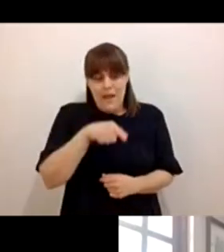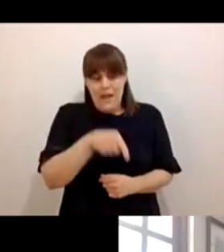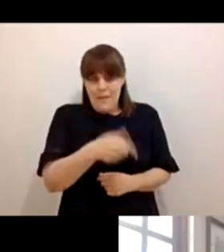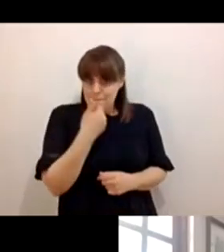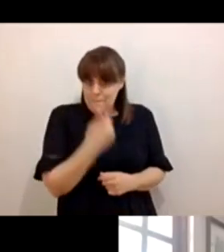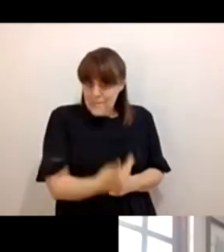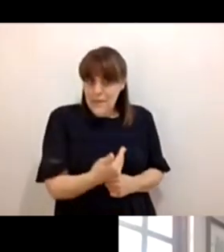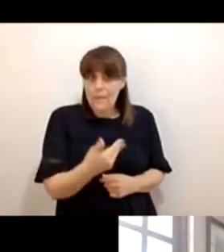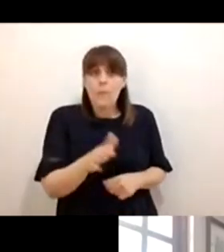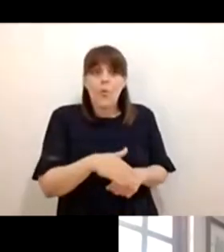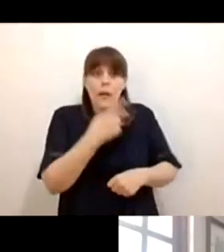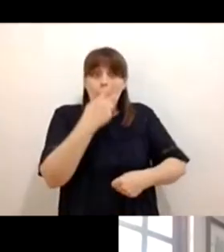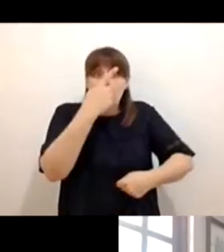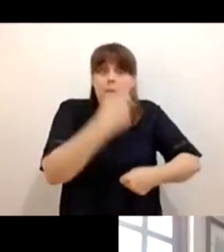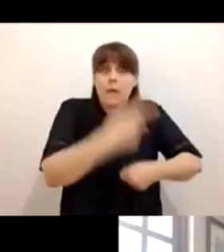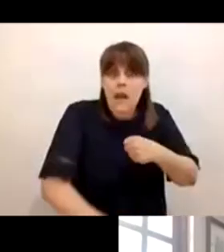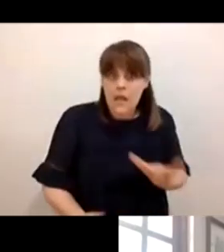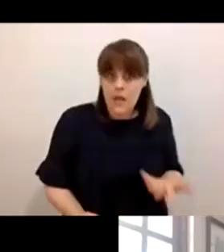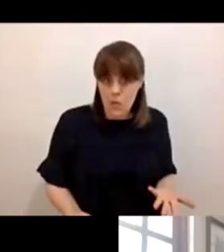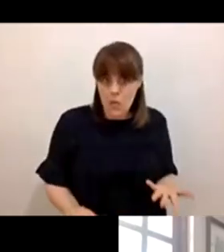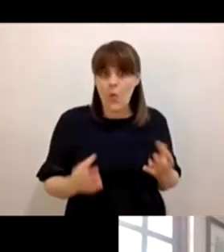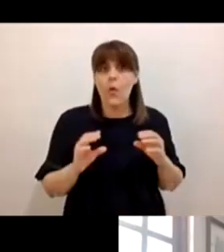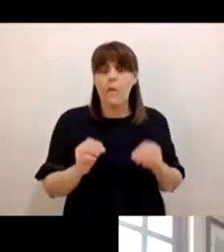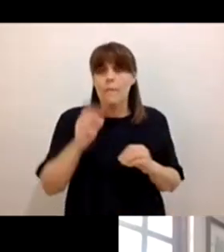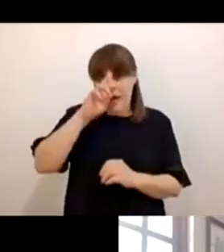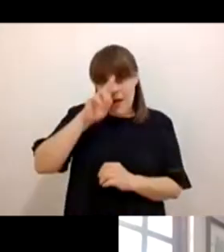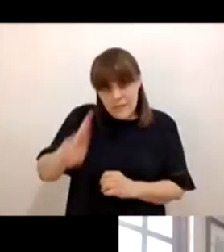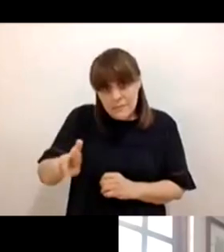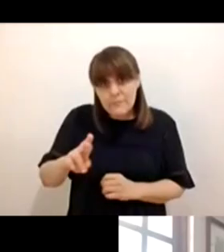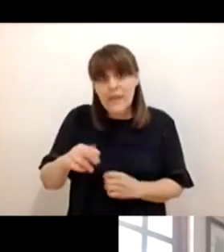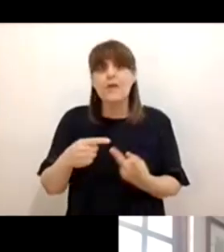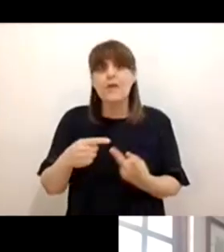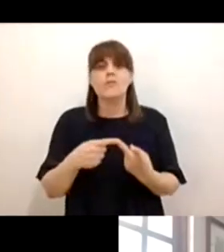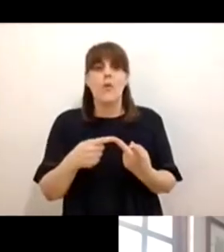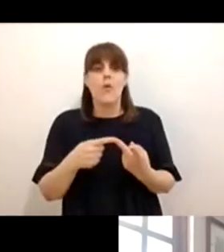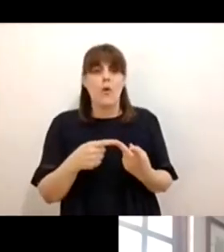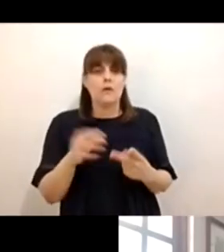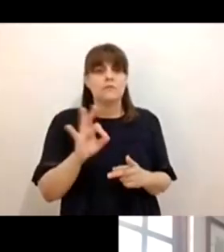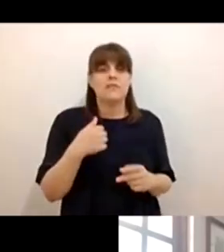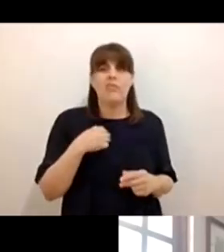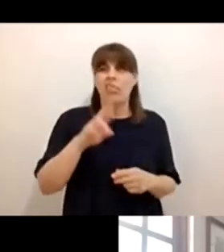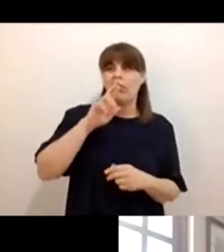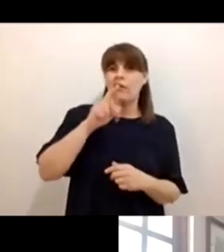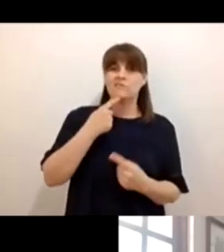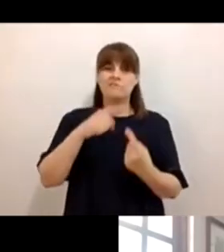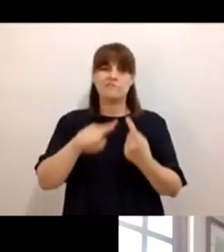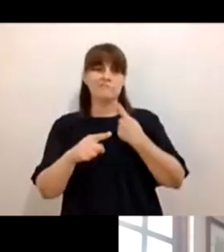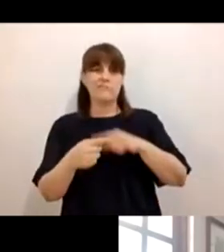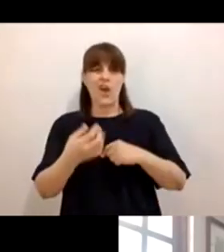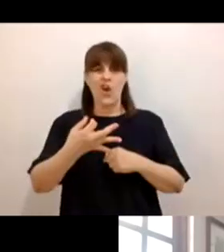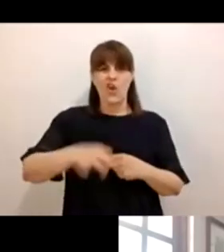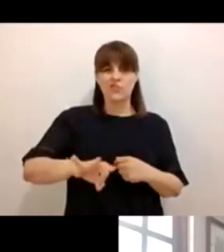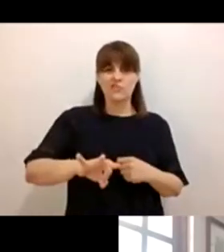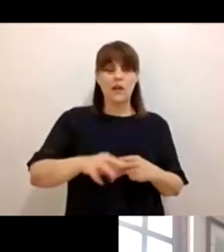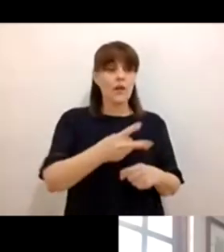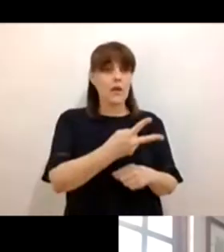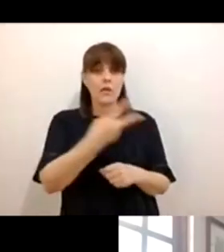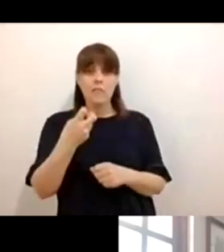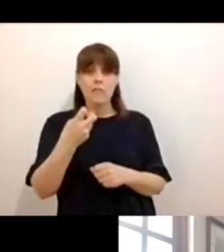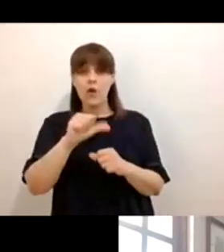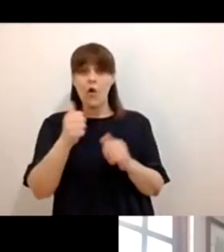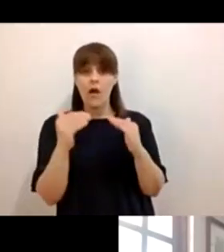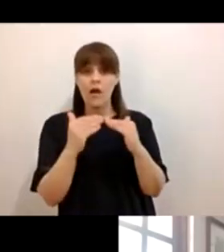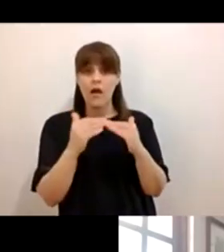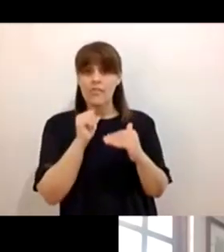peligro que ponga en peligro a otros que sea una persona irrespetuosa y que nadie lo quiera y nadie lo invita a su casa pero creo que lo que es importante